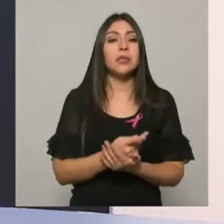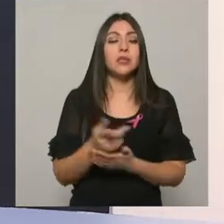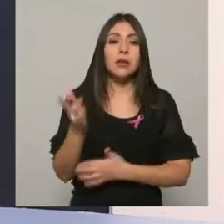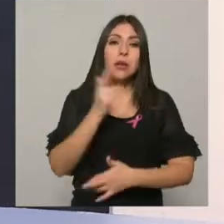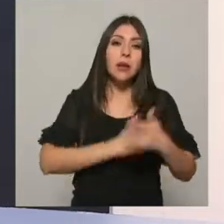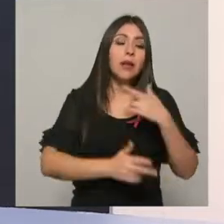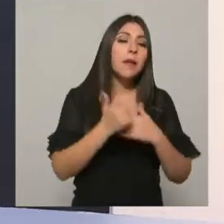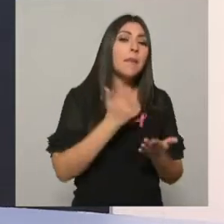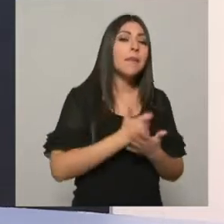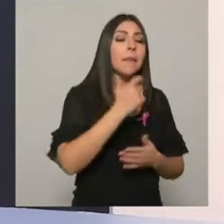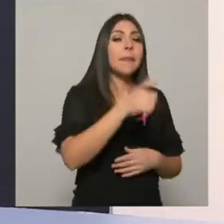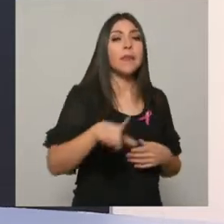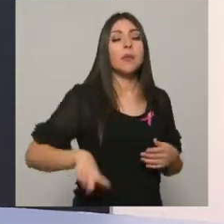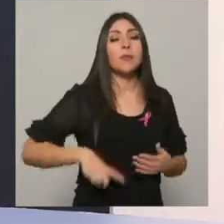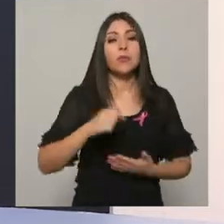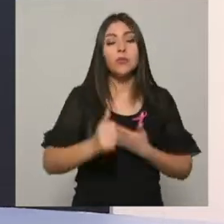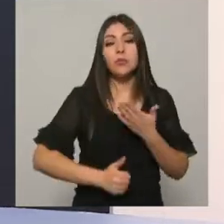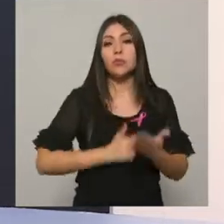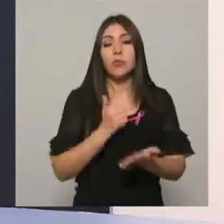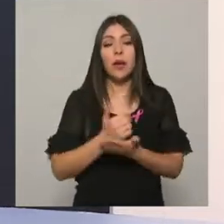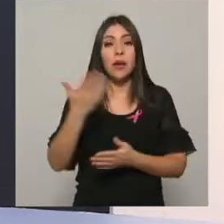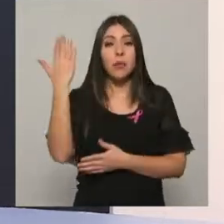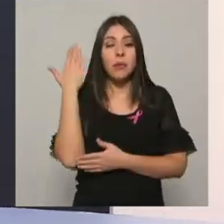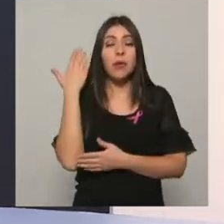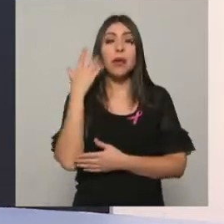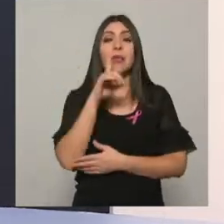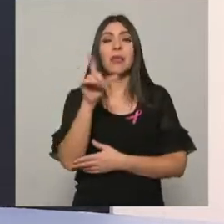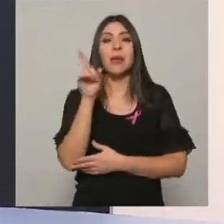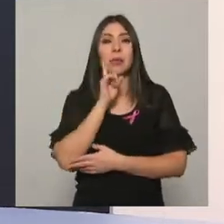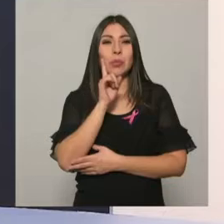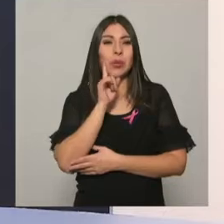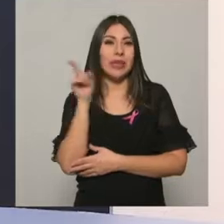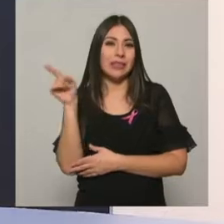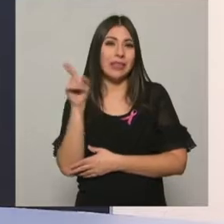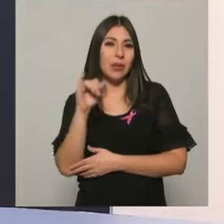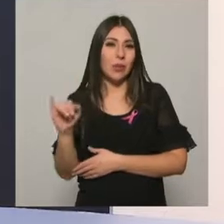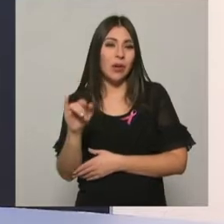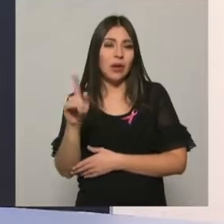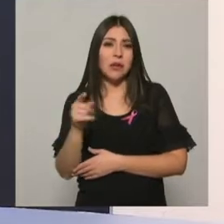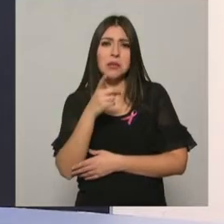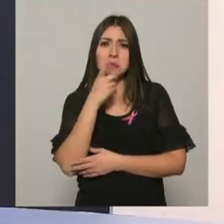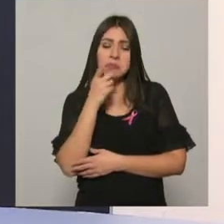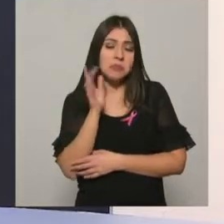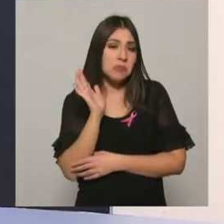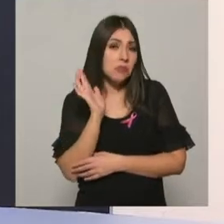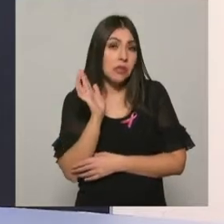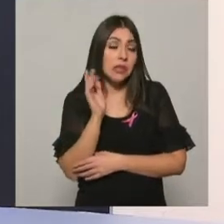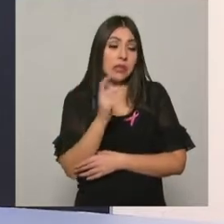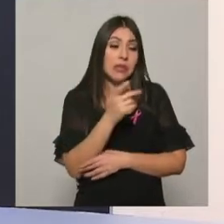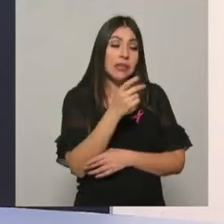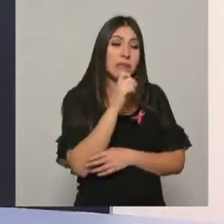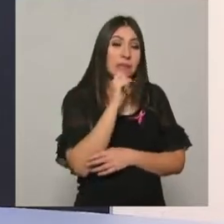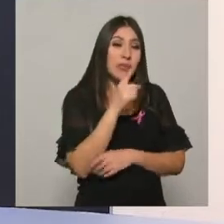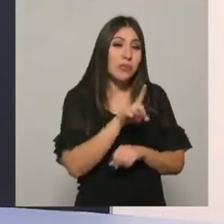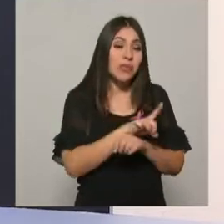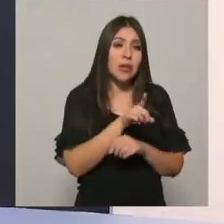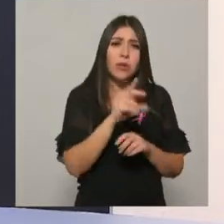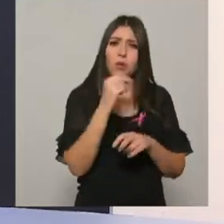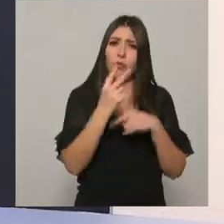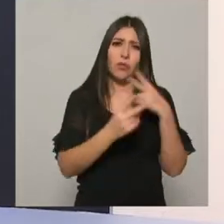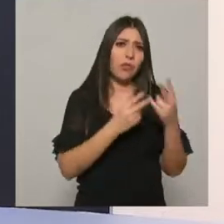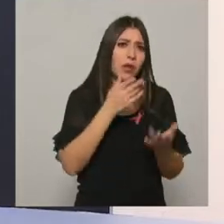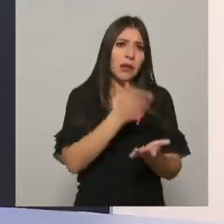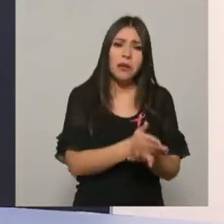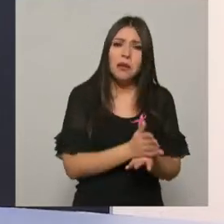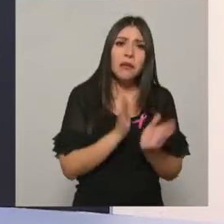entonces. Sin embargo, pues ella comentaba que ese día ya no estuvo, que no sabía nada, obviamente excusándose de la